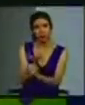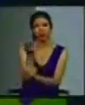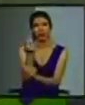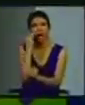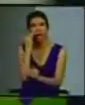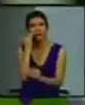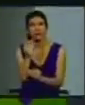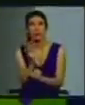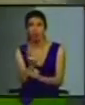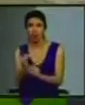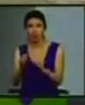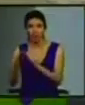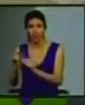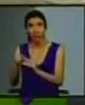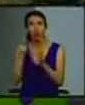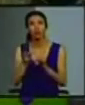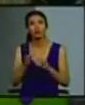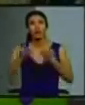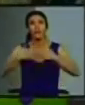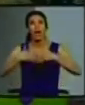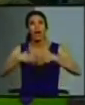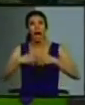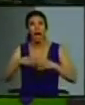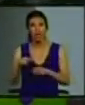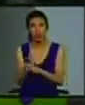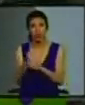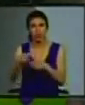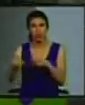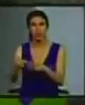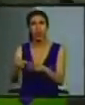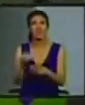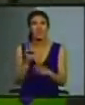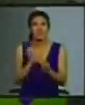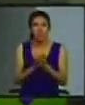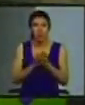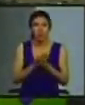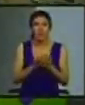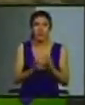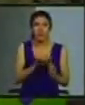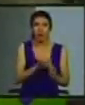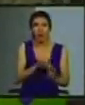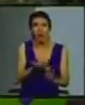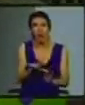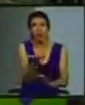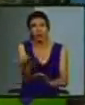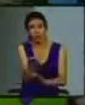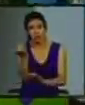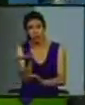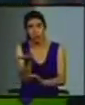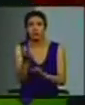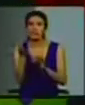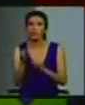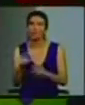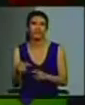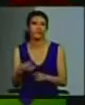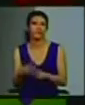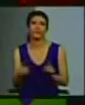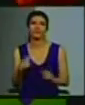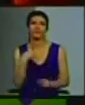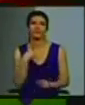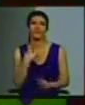viviendas tiene un taller mecánico. Si el fuego hubiera avanzado un poco más, la historia de estos vecinos sería muy